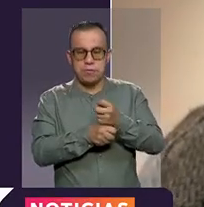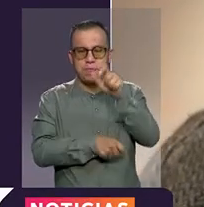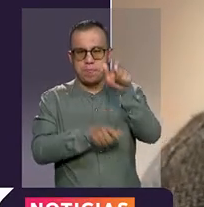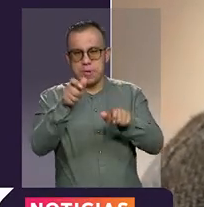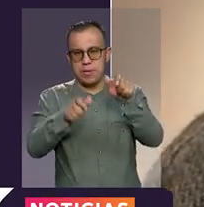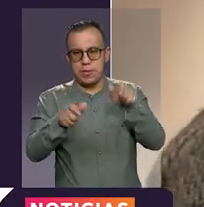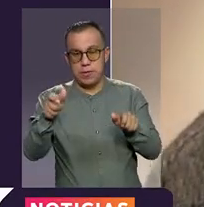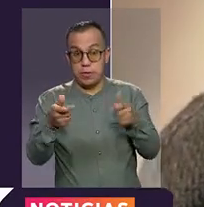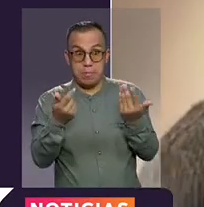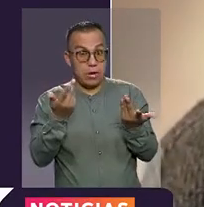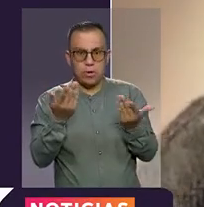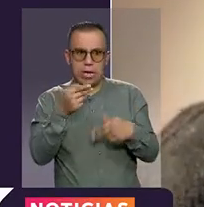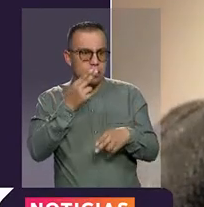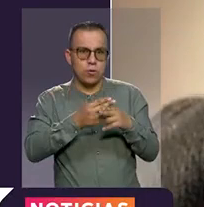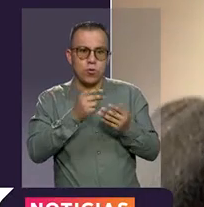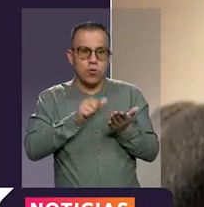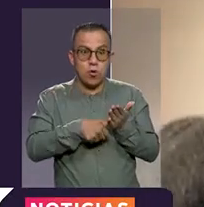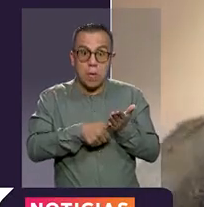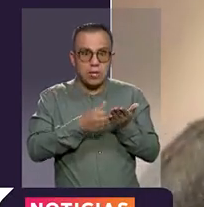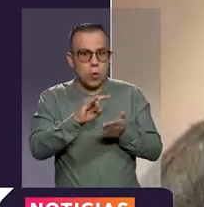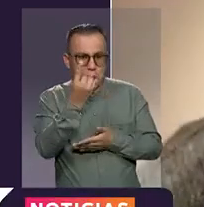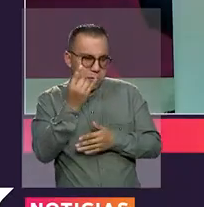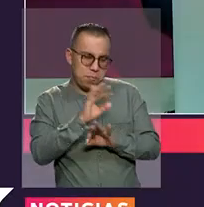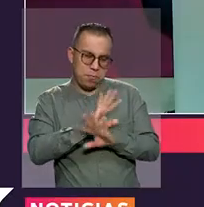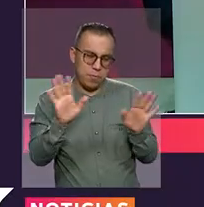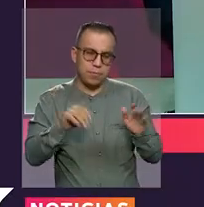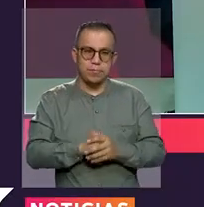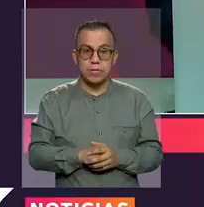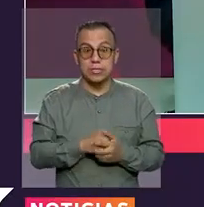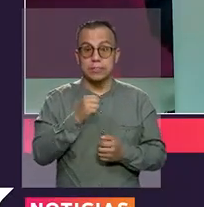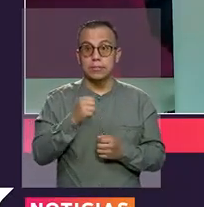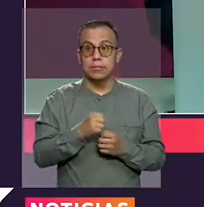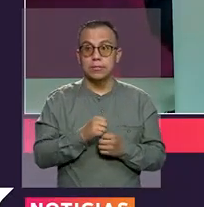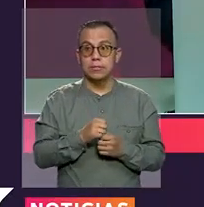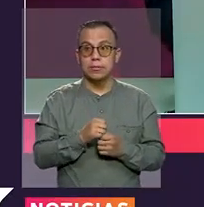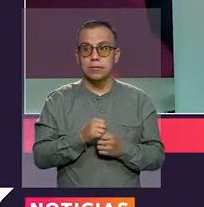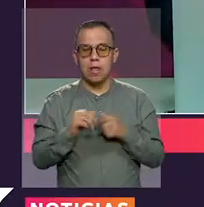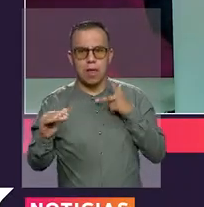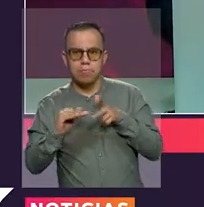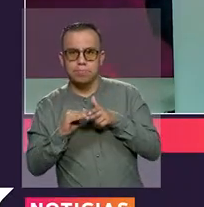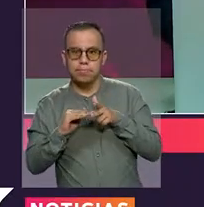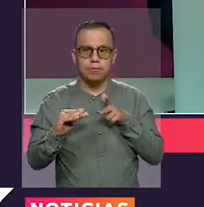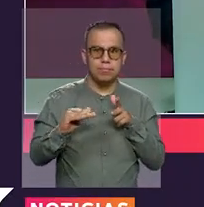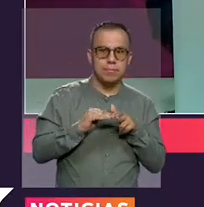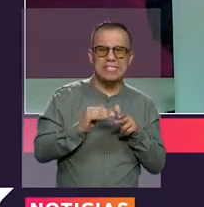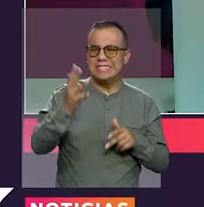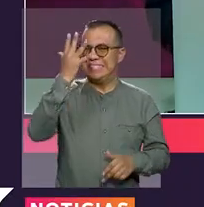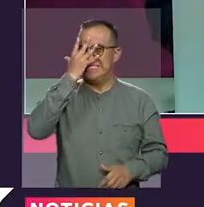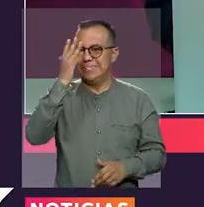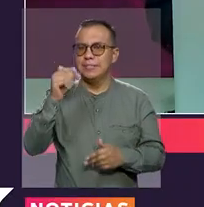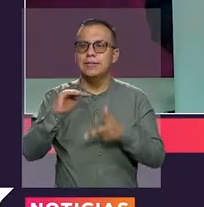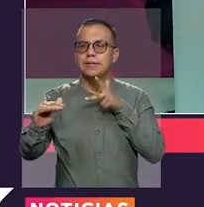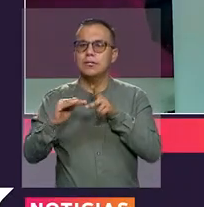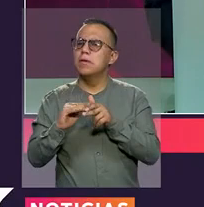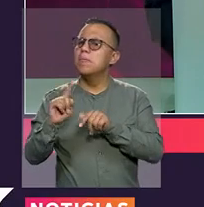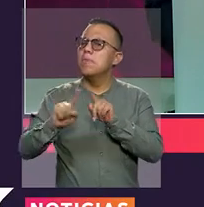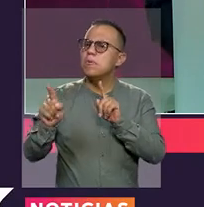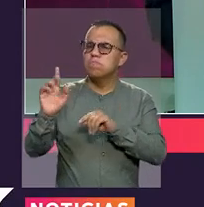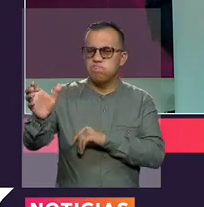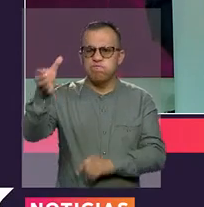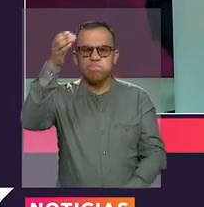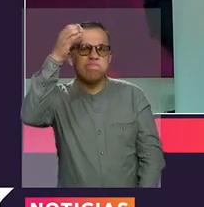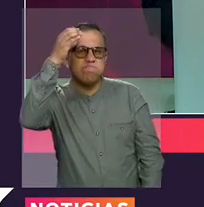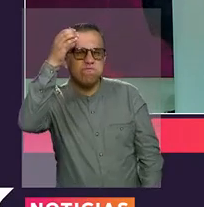persona indocumentada. Doctor, si es Angulo, menor, por el... Es... Sí. Qué pena interrumpirlo, pero por el conocimiento que